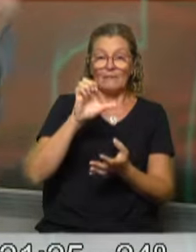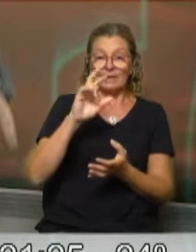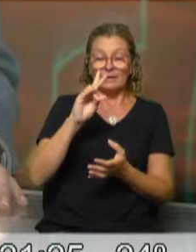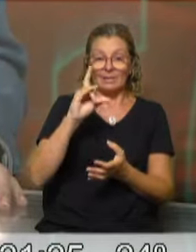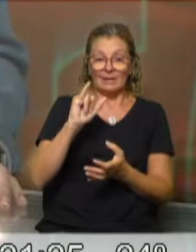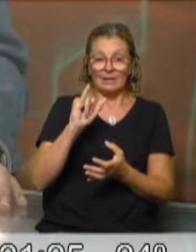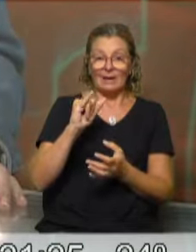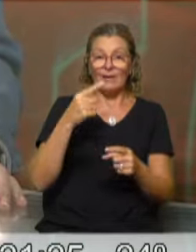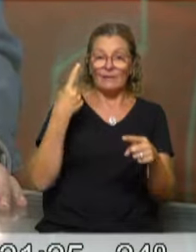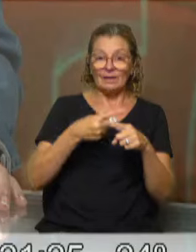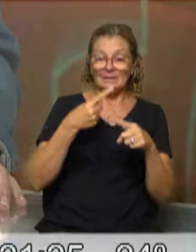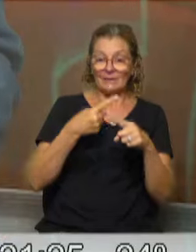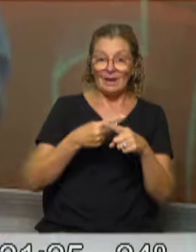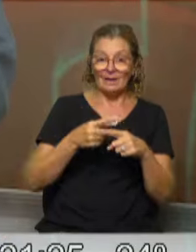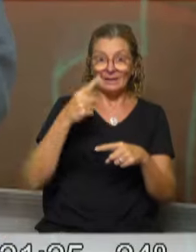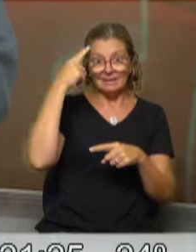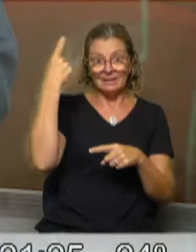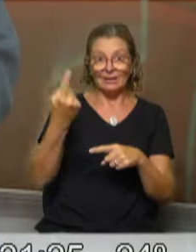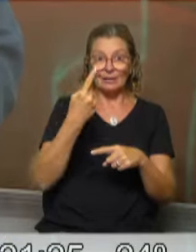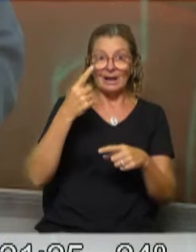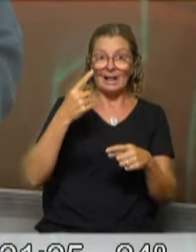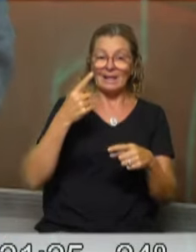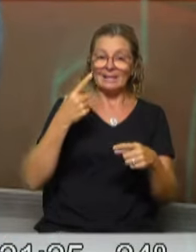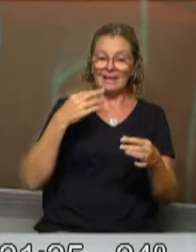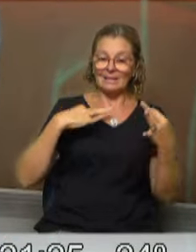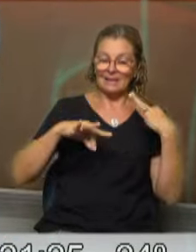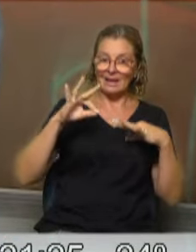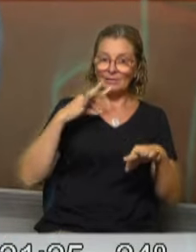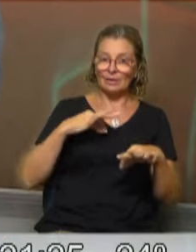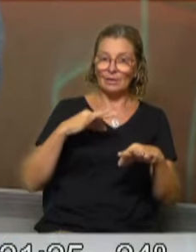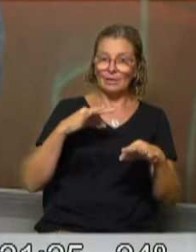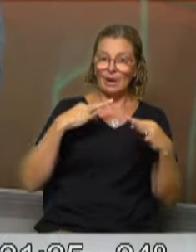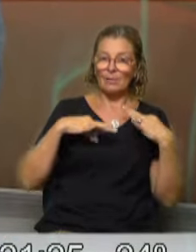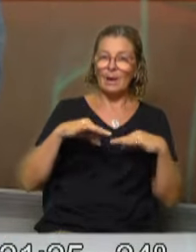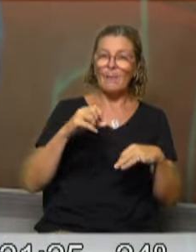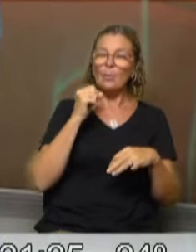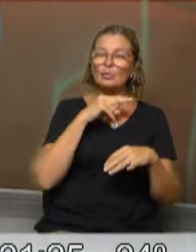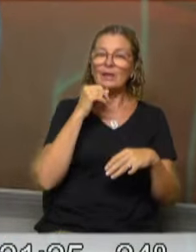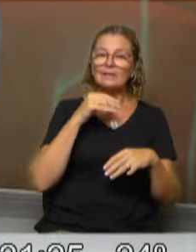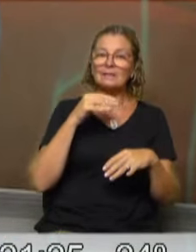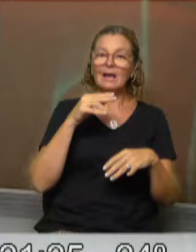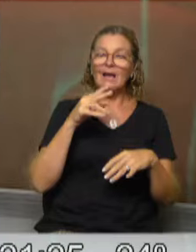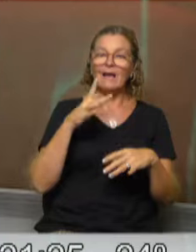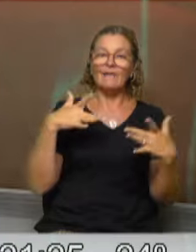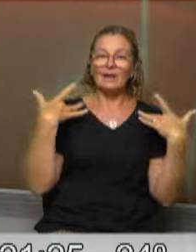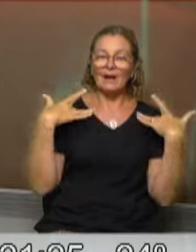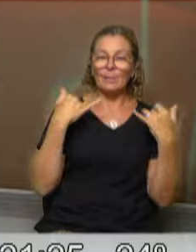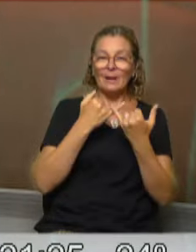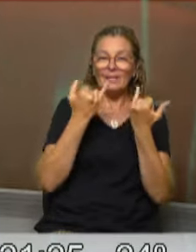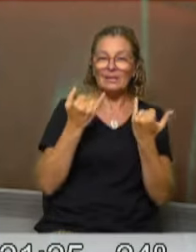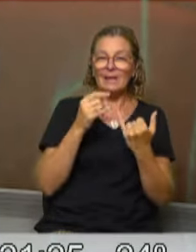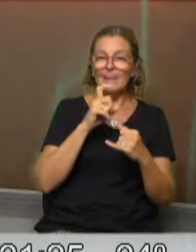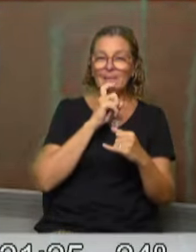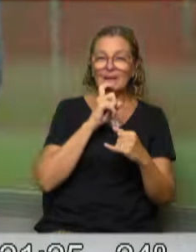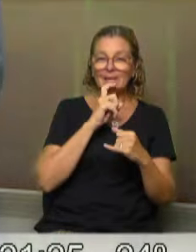del Festival Internacional de Teatro Temporada Alta. Se estrena la obra Muchachas de Verano para Días de Marzo, que es una versión escénica